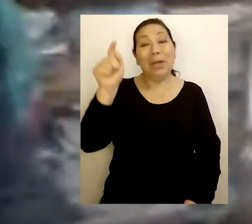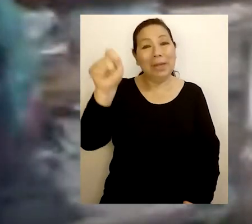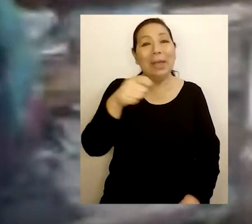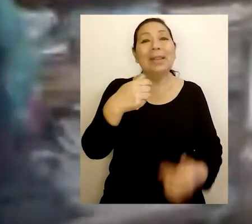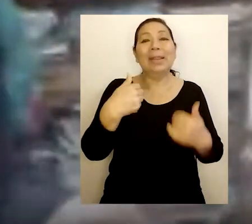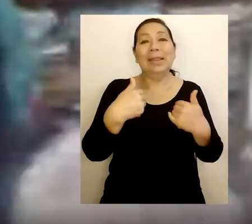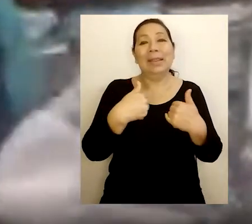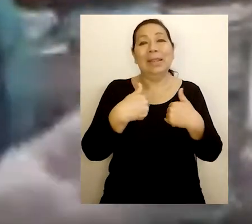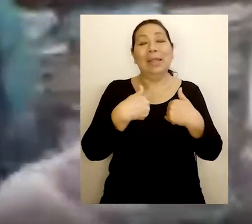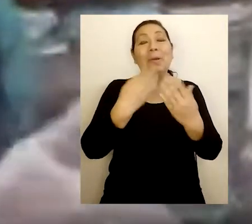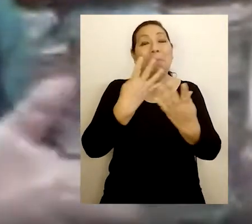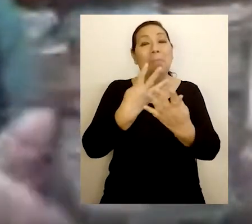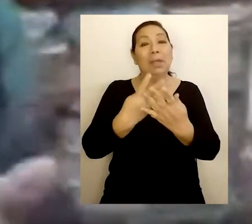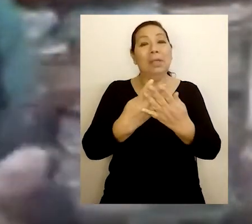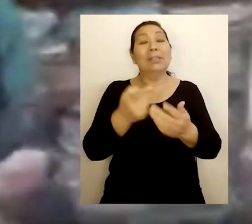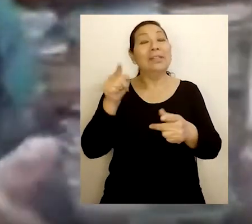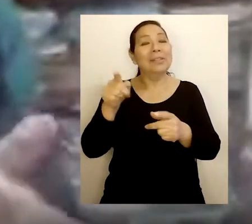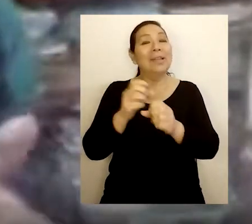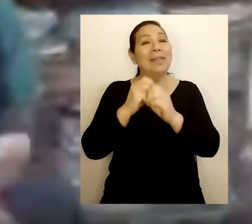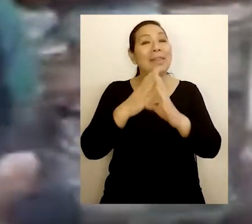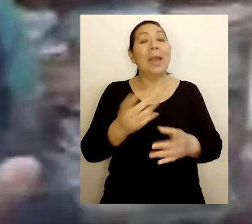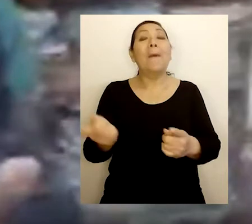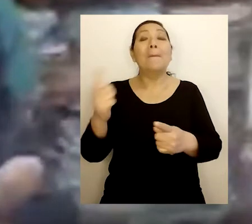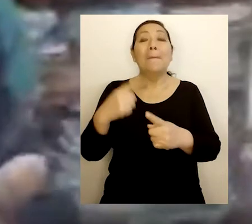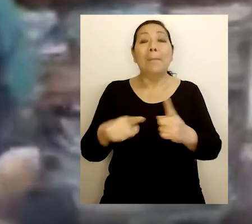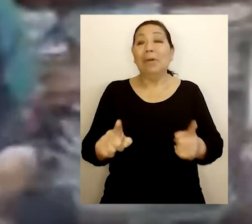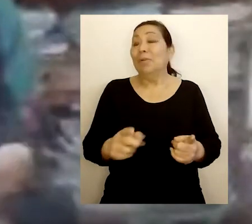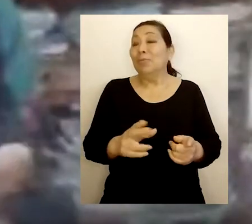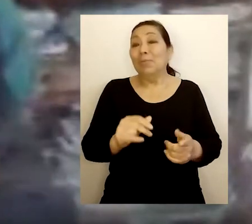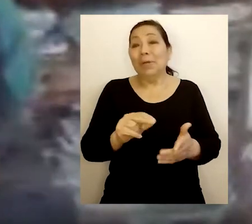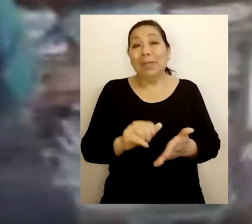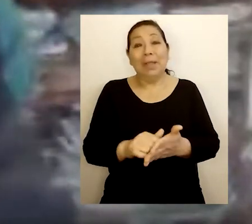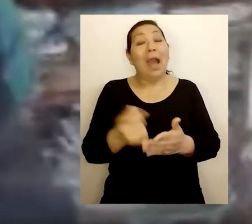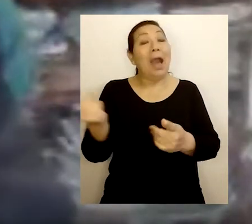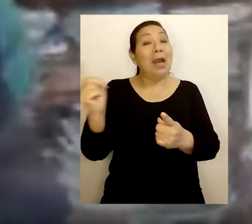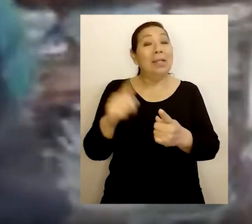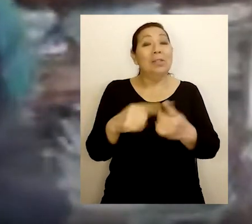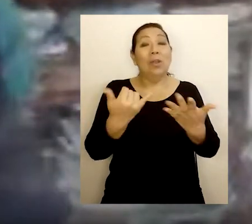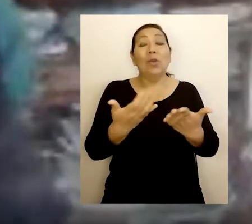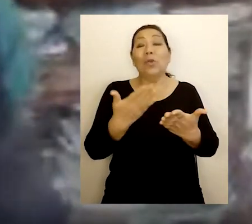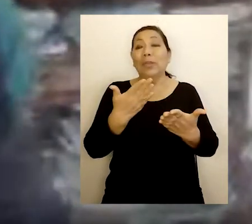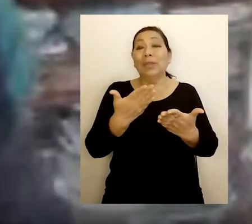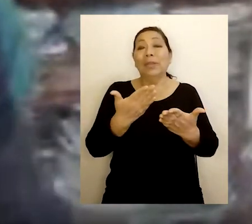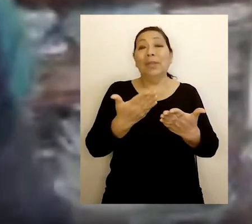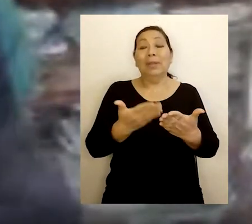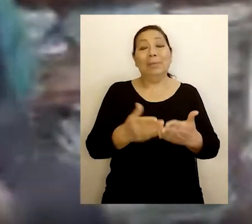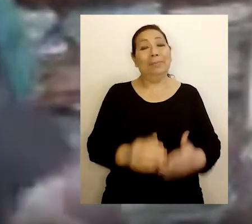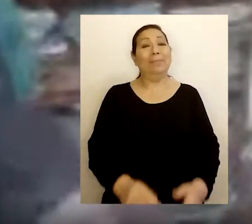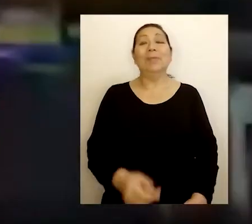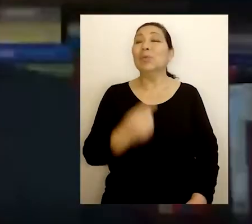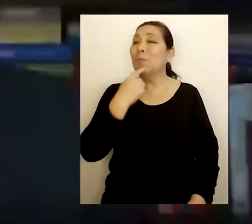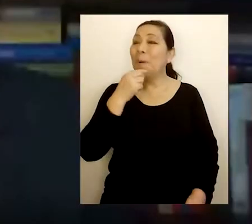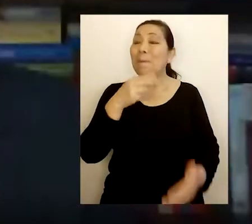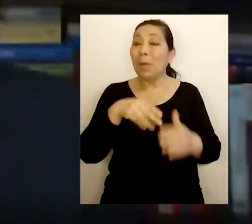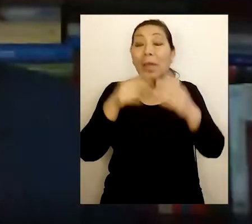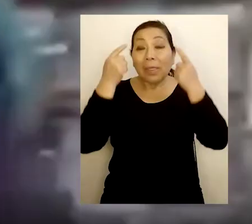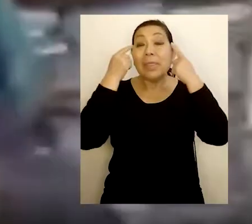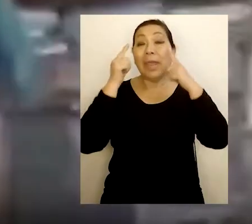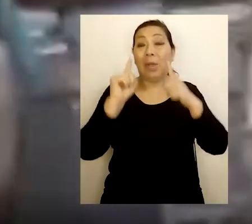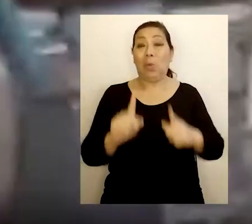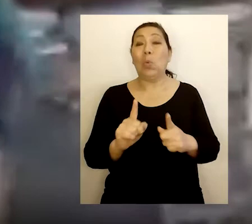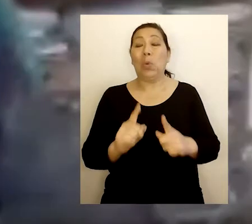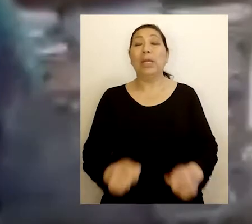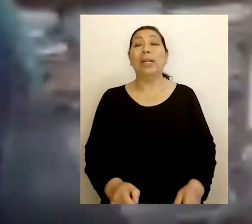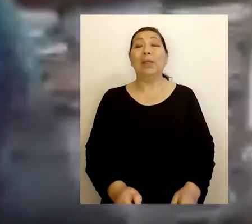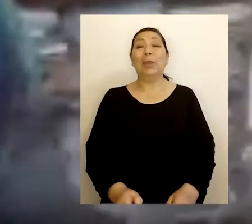que estuvo preso desde ese día que pasaron los hechos a la fecha donde se le impuso decisión de pena. De acuerdo